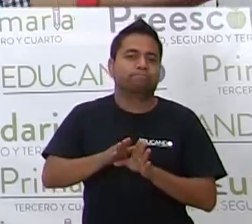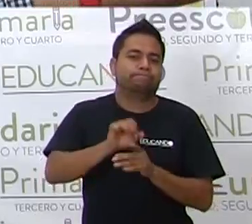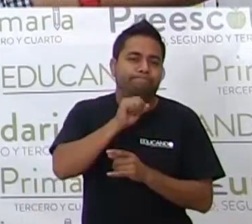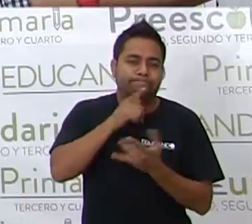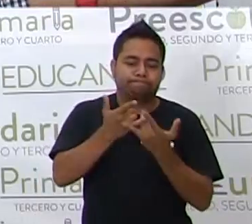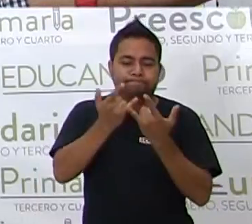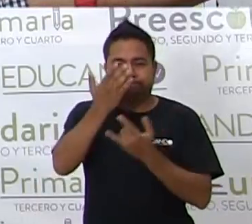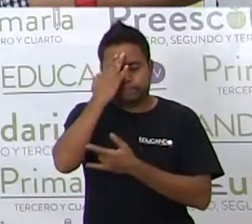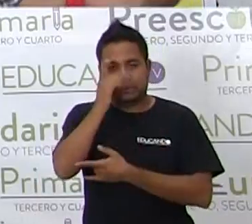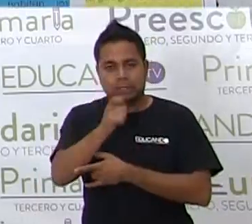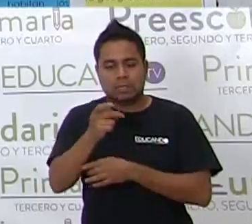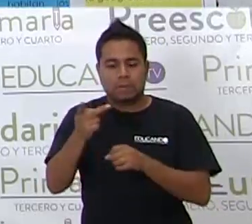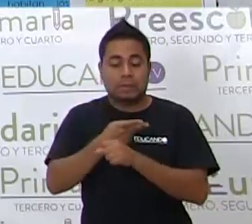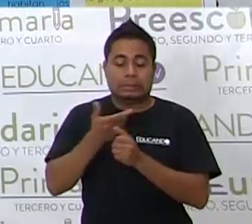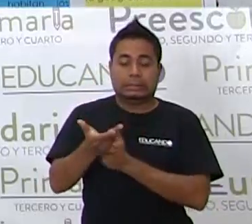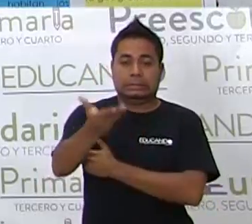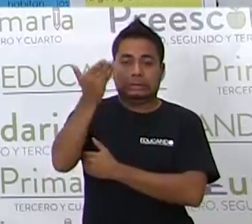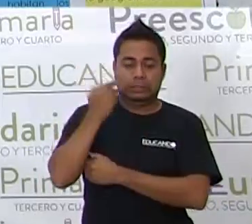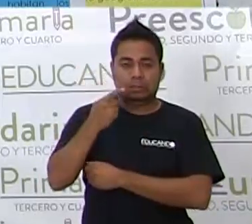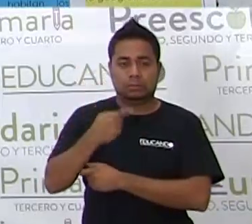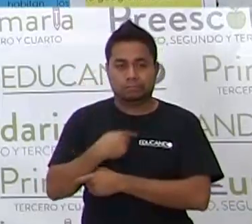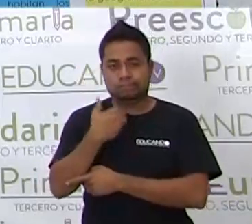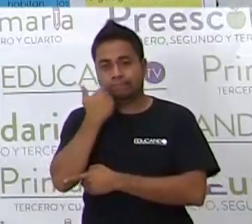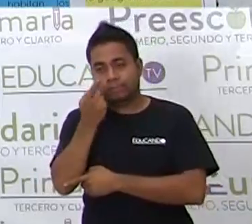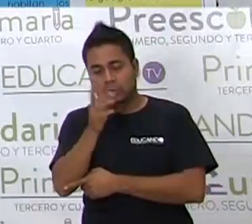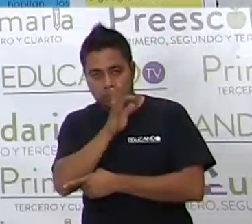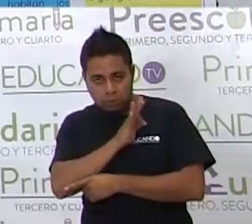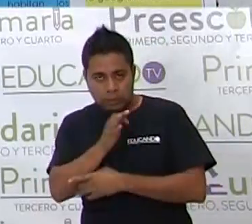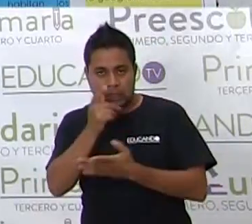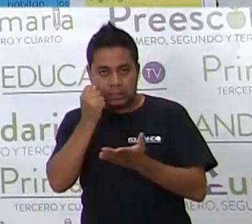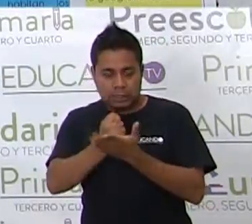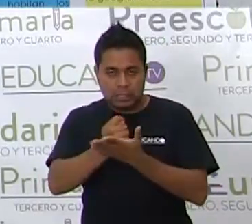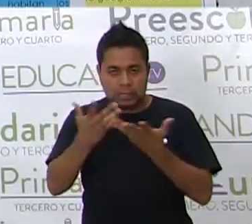todo nuestro pasado. Te invito para que lo realices.